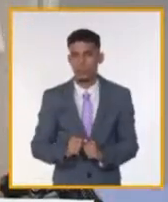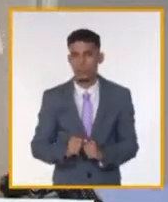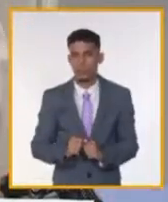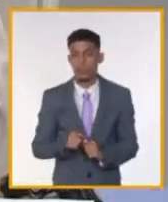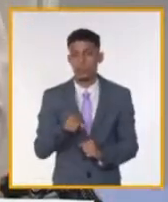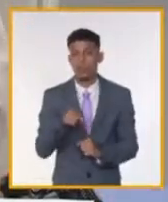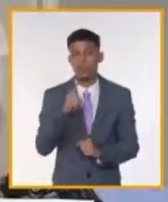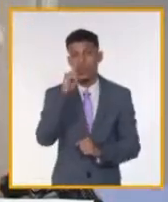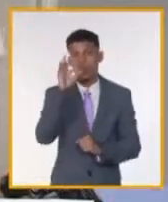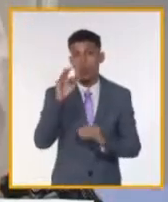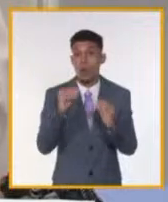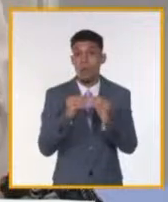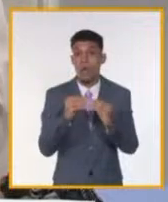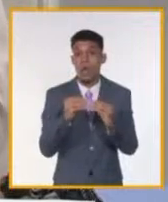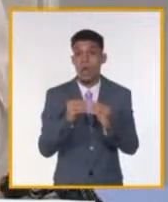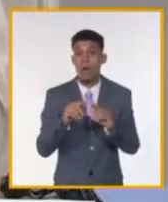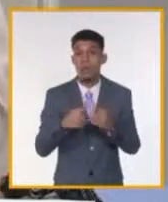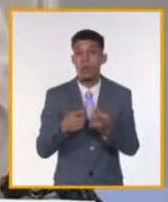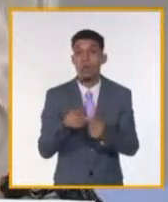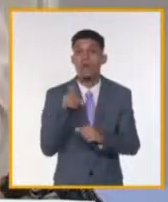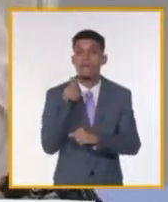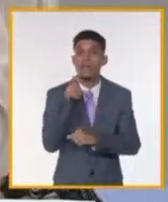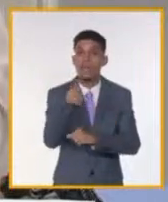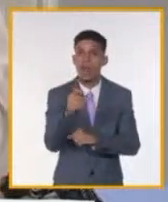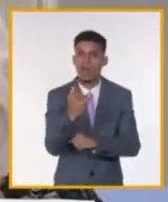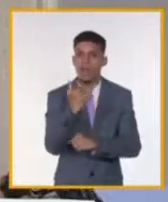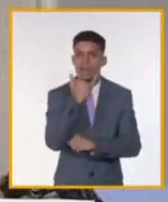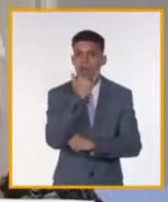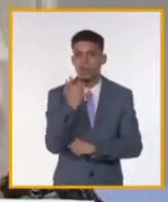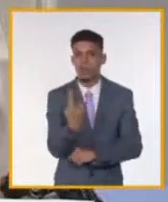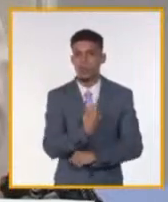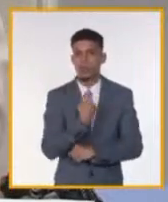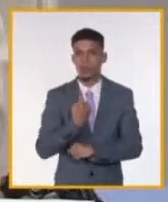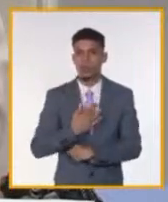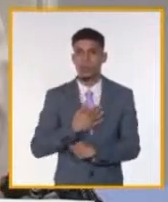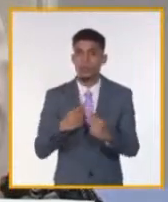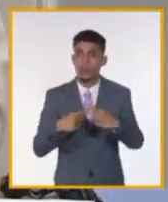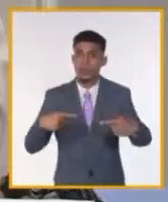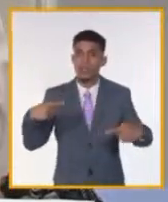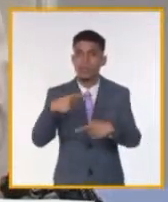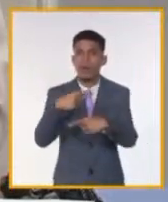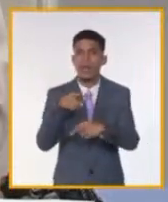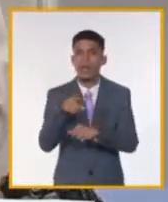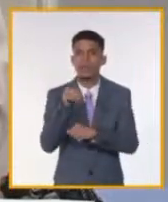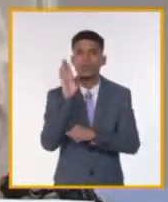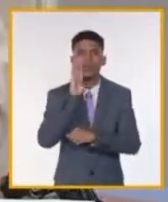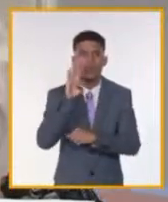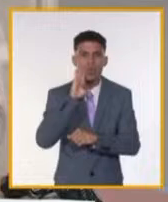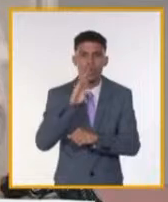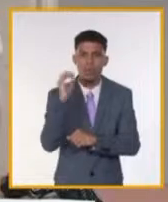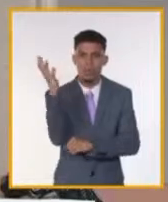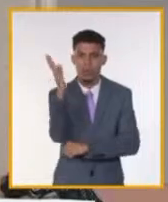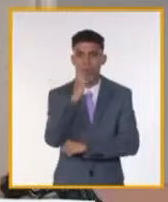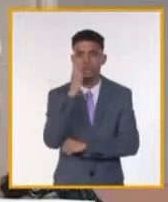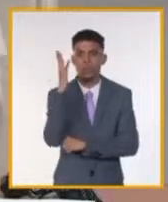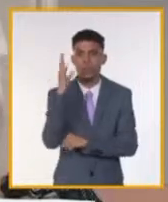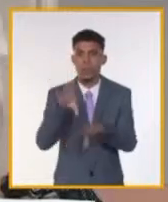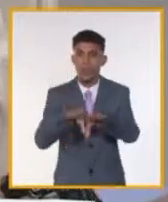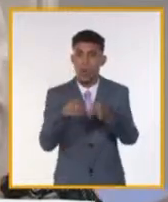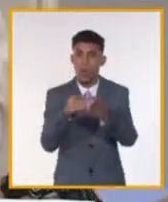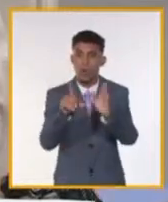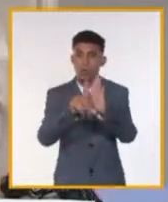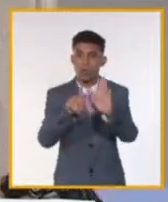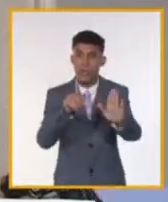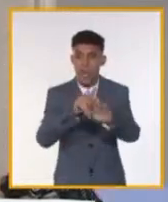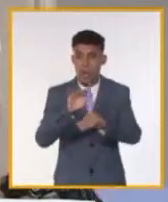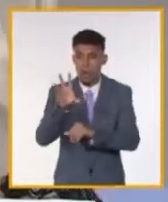de las actividades, una de las más dañinas que es precisamente la contaminación al medio ambiente, porque para esas actividades de minería ilegal, por